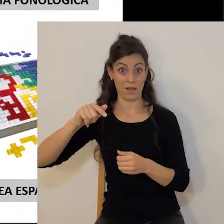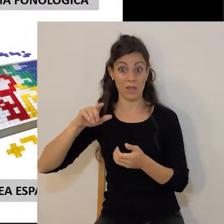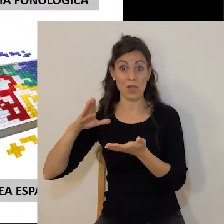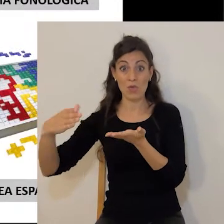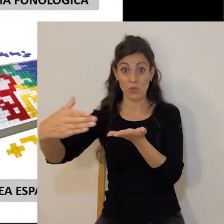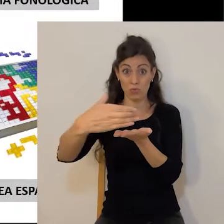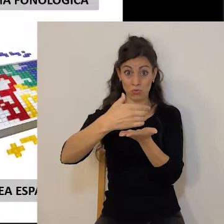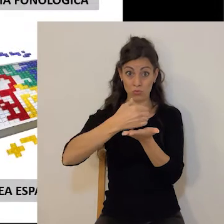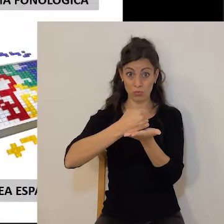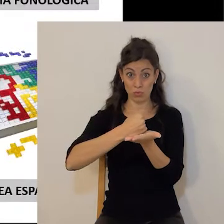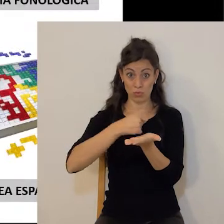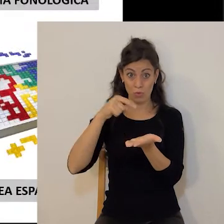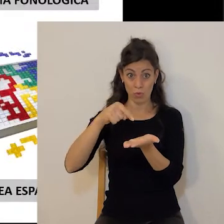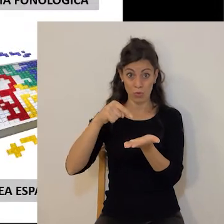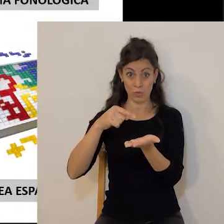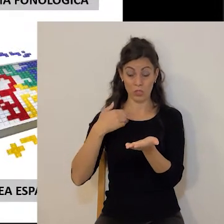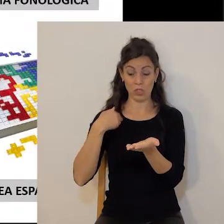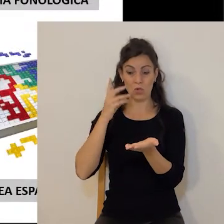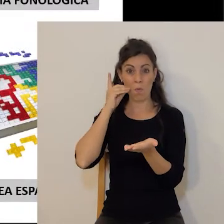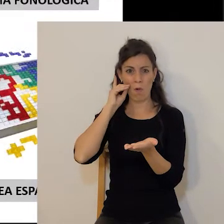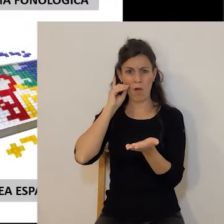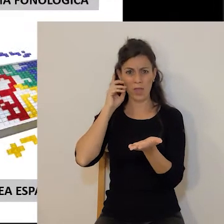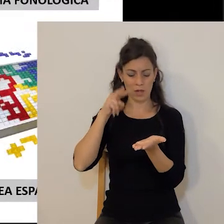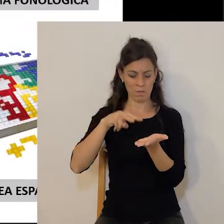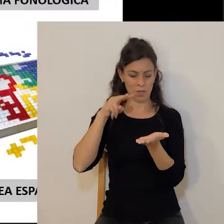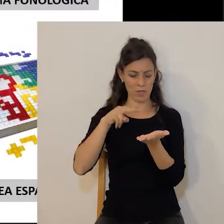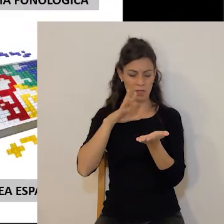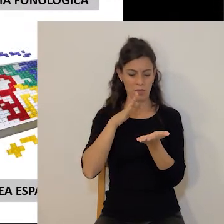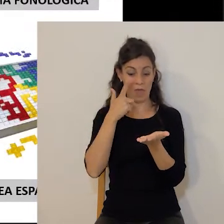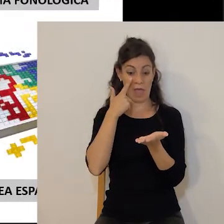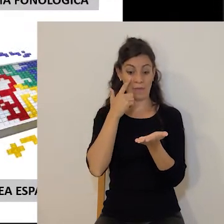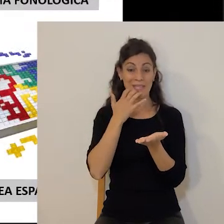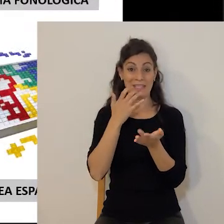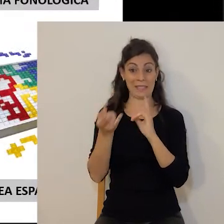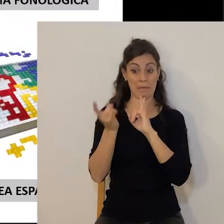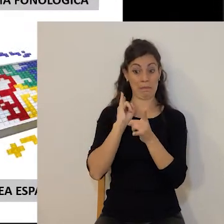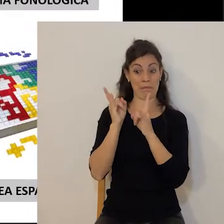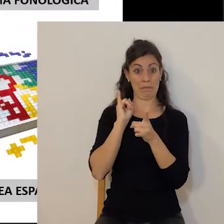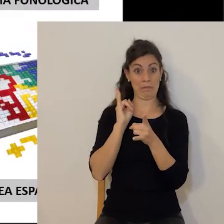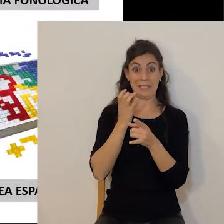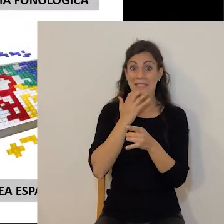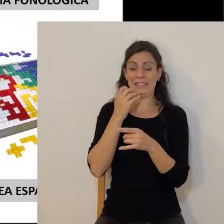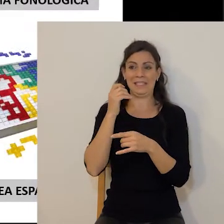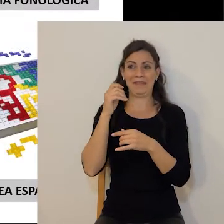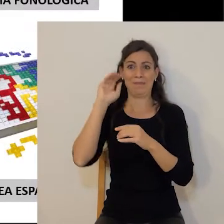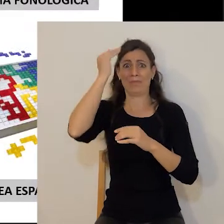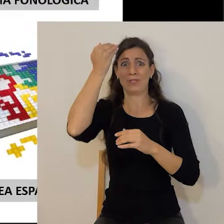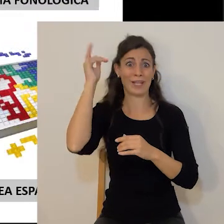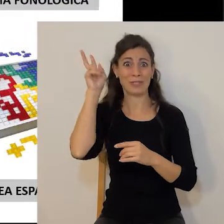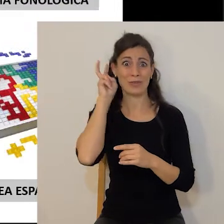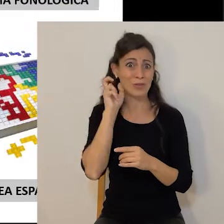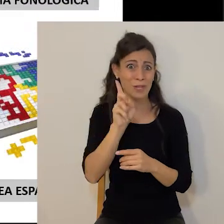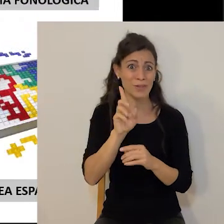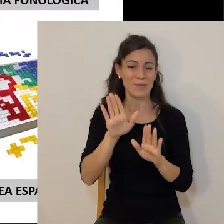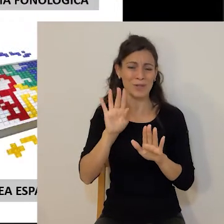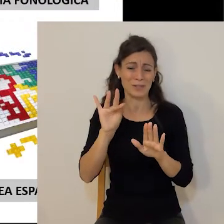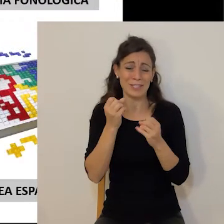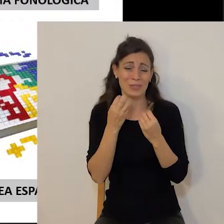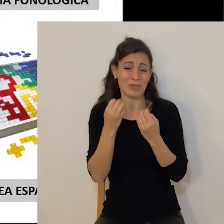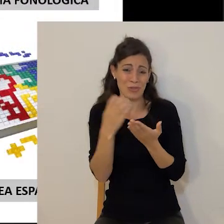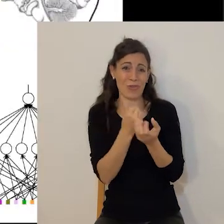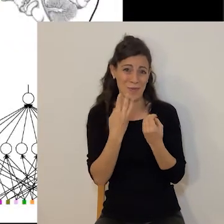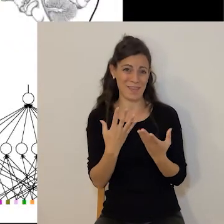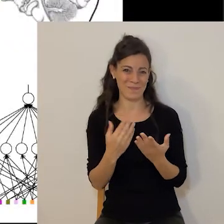eso, estaba mirando el móvil porque digo, a ver si me llaman por si no se oyera o algo, pero creo que sí, que todo va